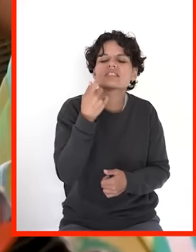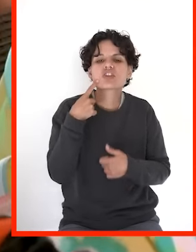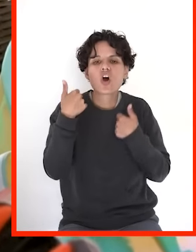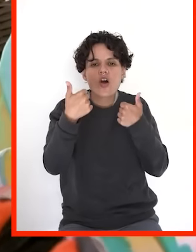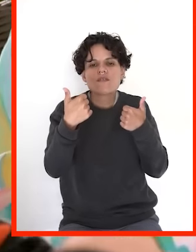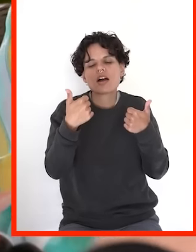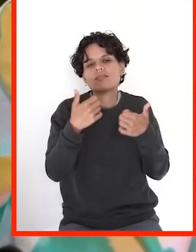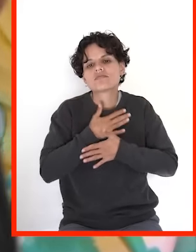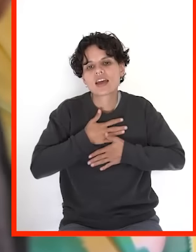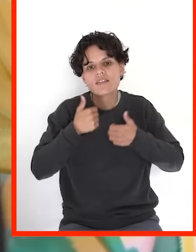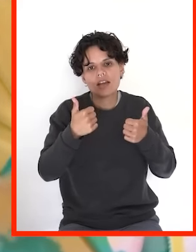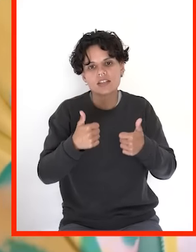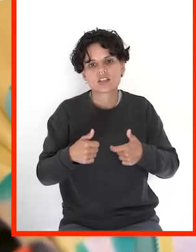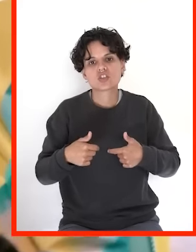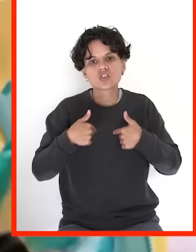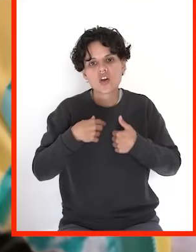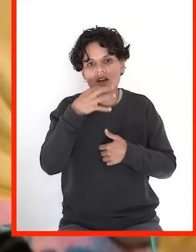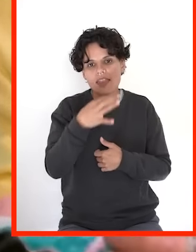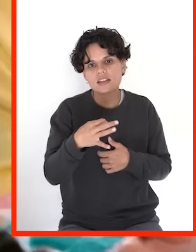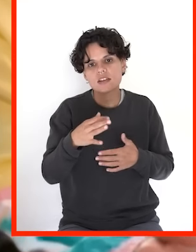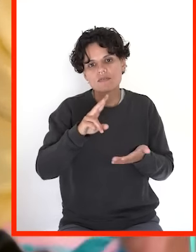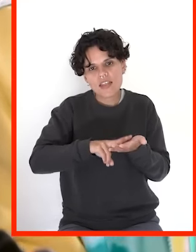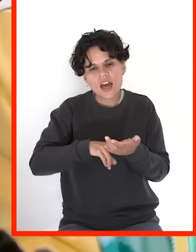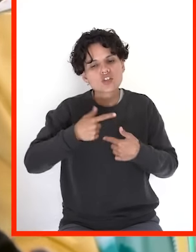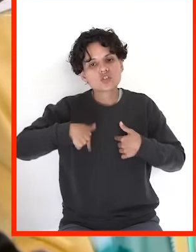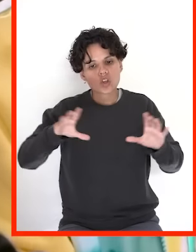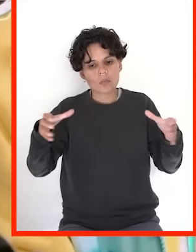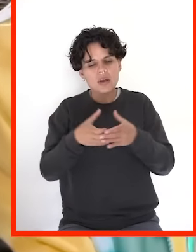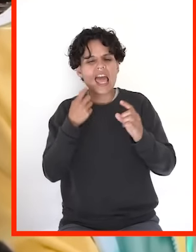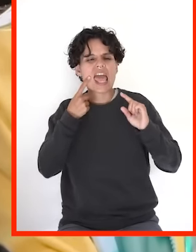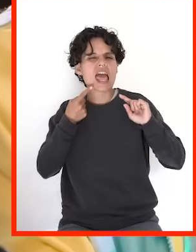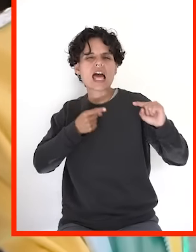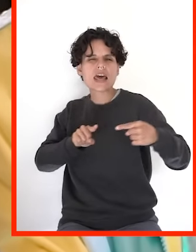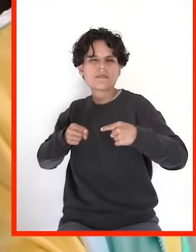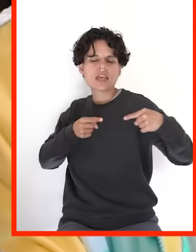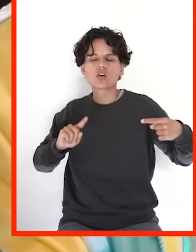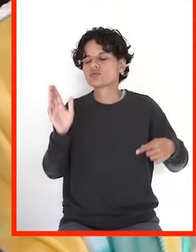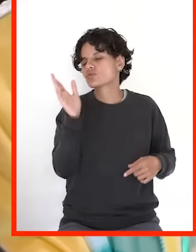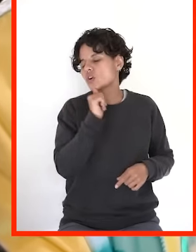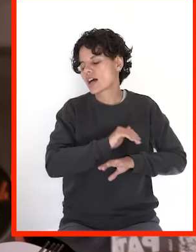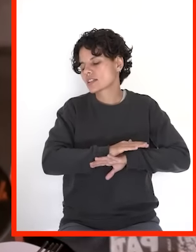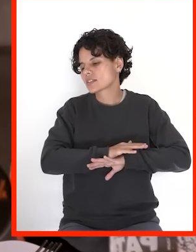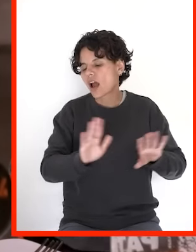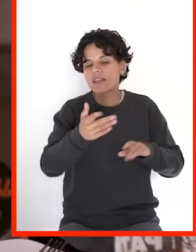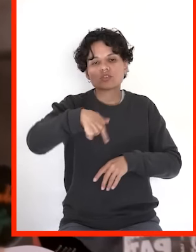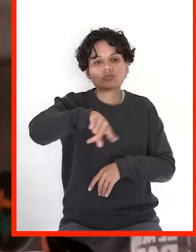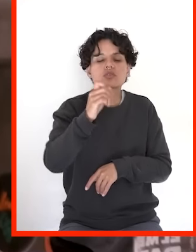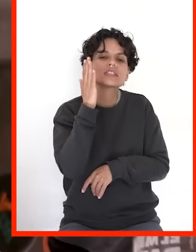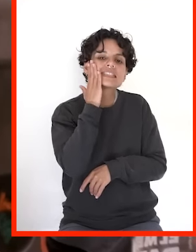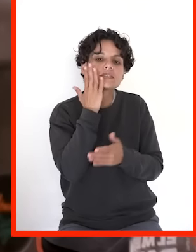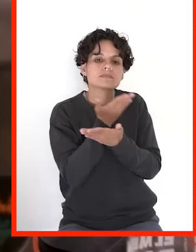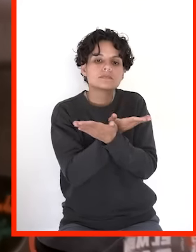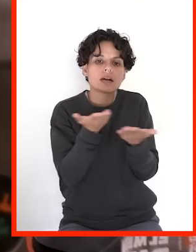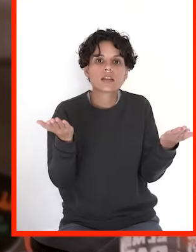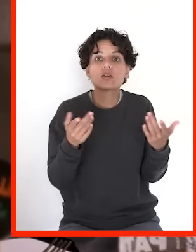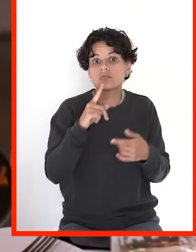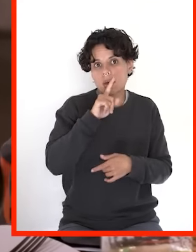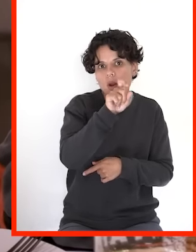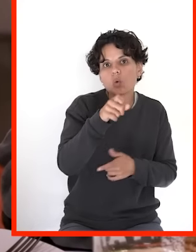No sean todos. De hecho, me siento feliz al decir que no tenemos ningún enemigo, ni personalmente, ni como grupo, con nadie. Nos llevamos bien con todos. ¿Y cómo se llevan con el amor de la